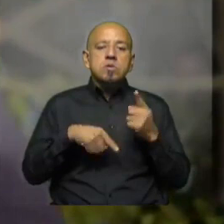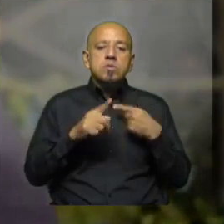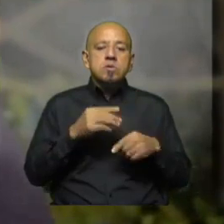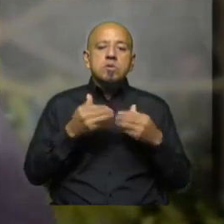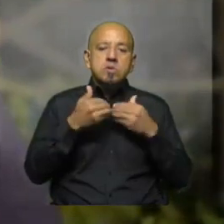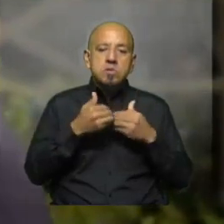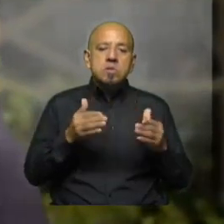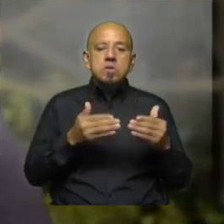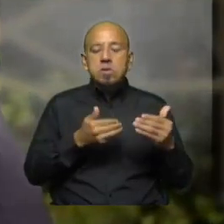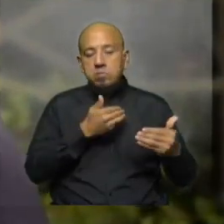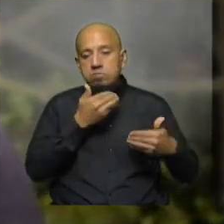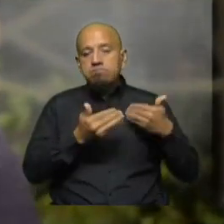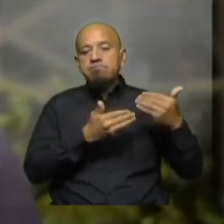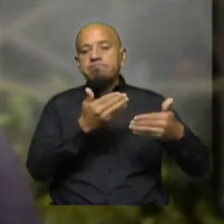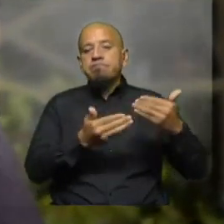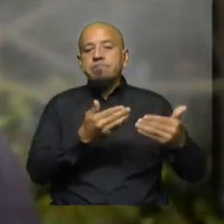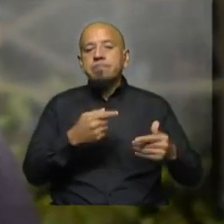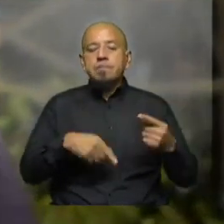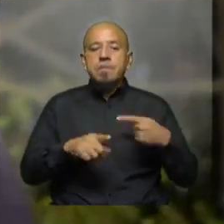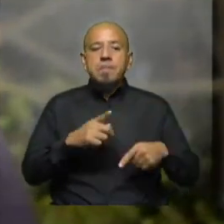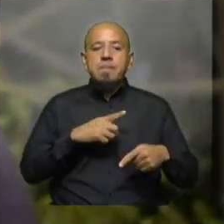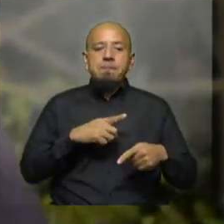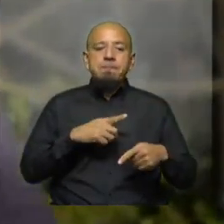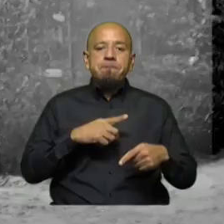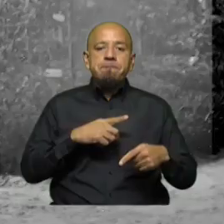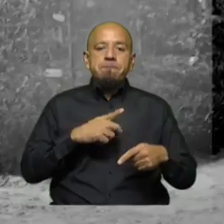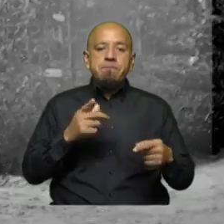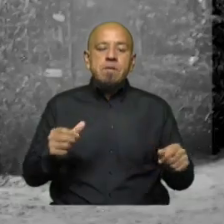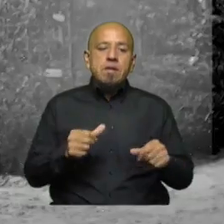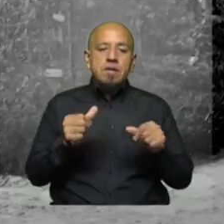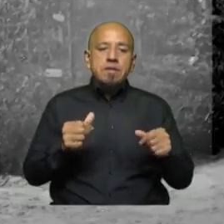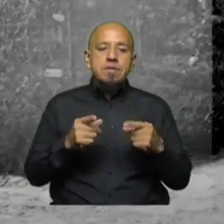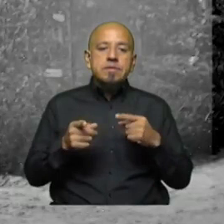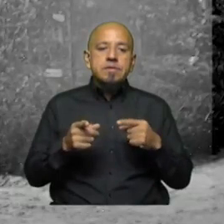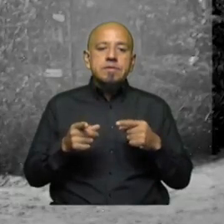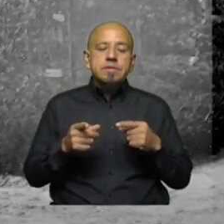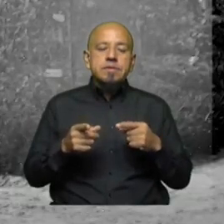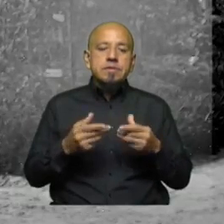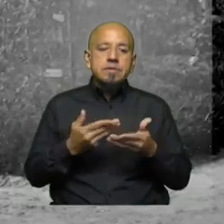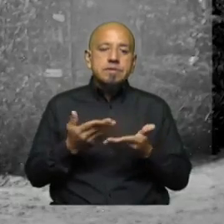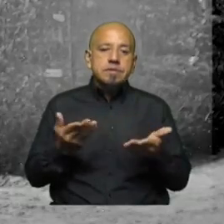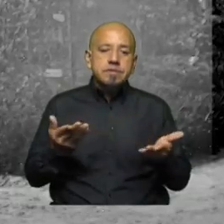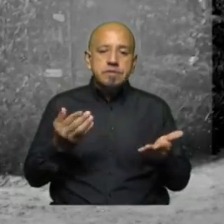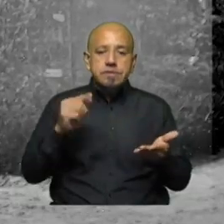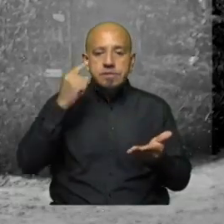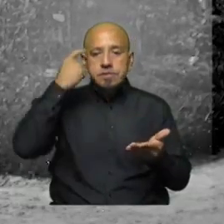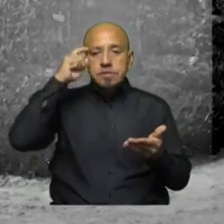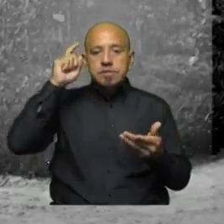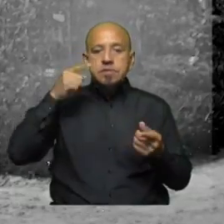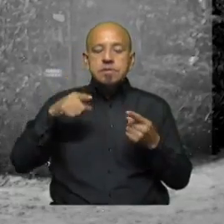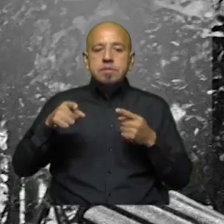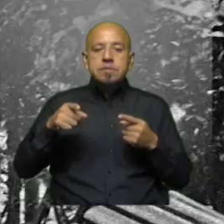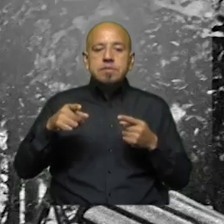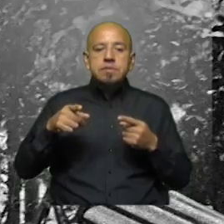comienza un proceso en el cual Racine es el proyectista, basado en la idea de lo que era el